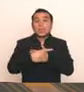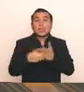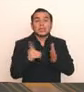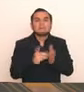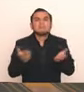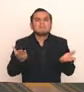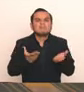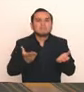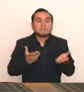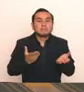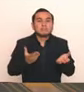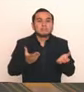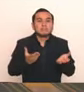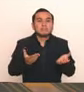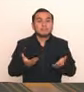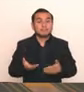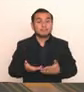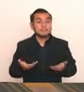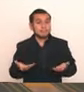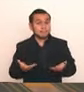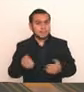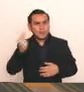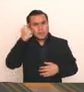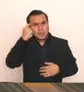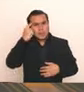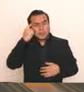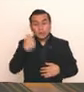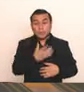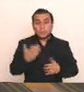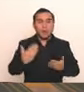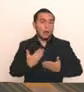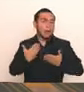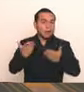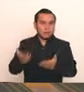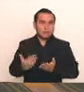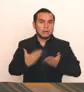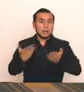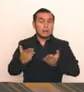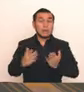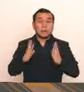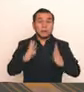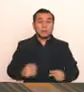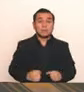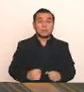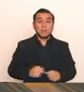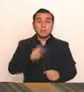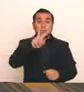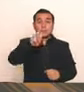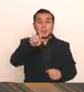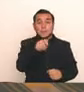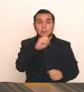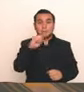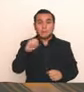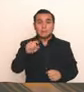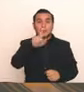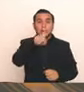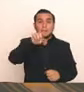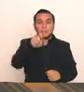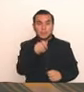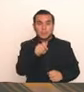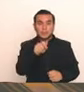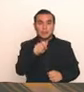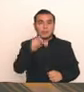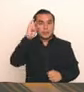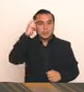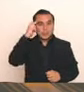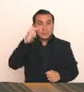la asamblea legislativa afirman que nos han dado de todo para combatir la pandemia afirma que me tienen 2000 millones y luego mil millones de dólares